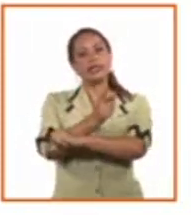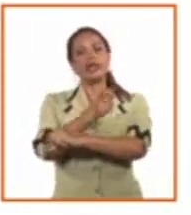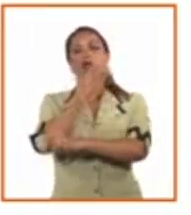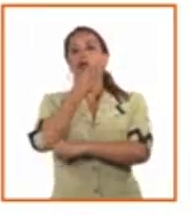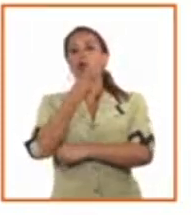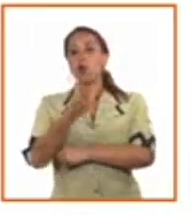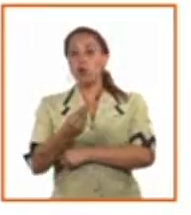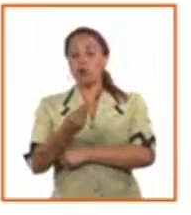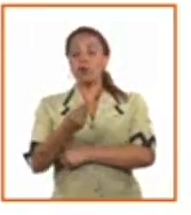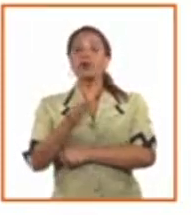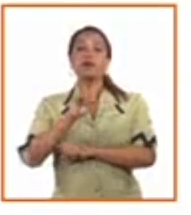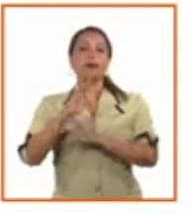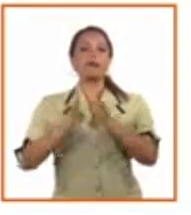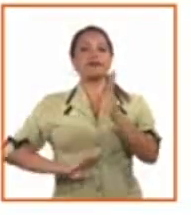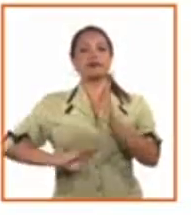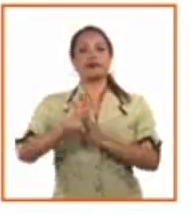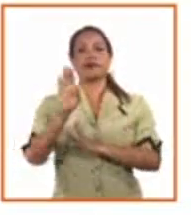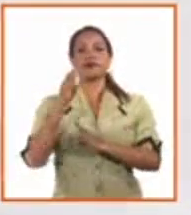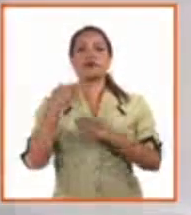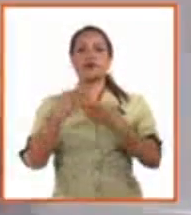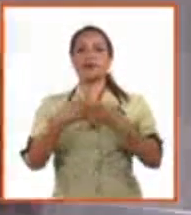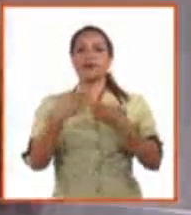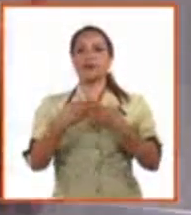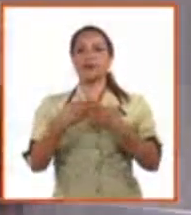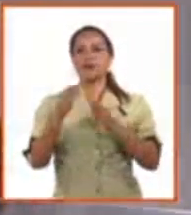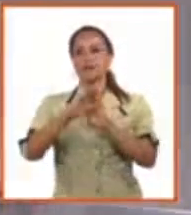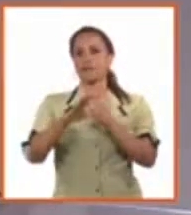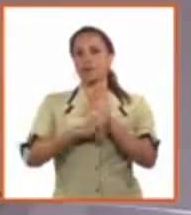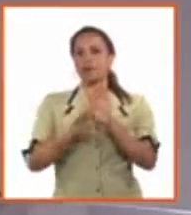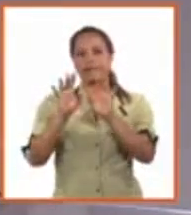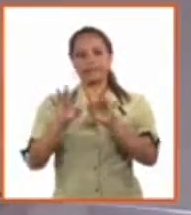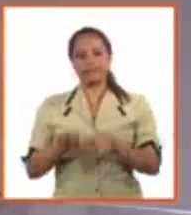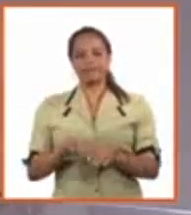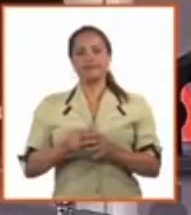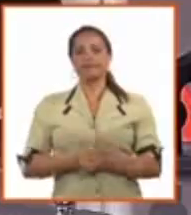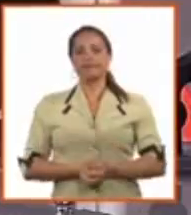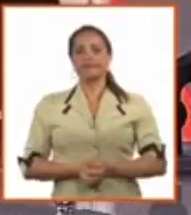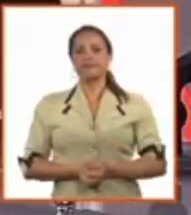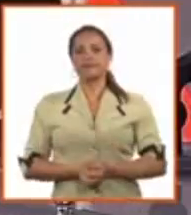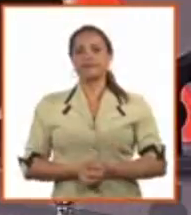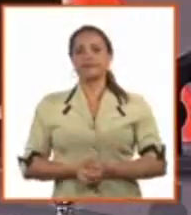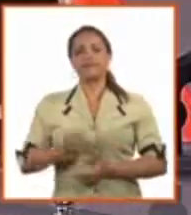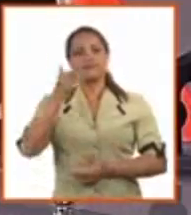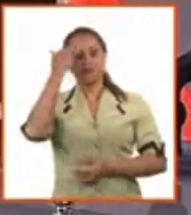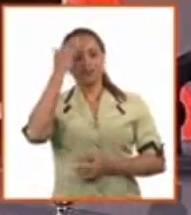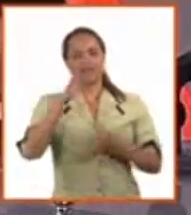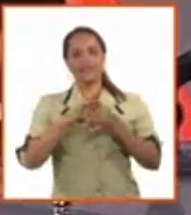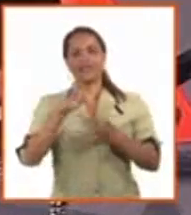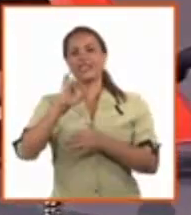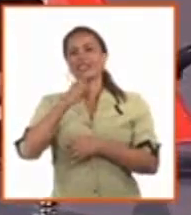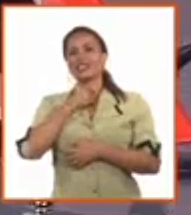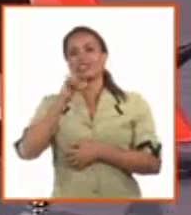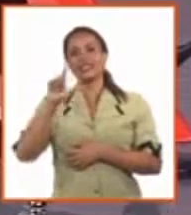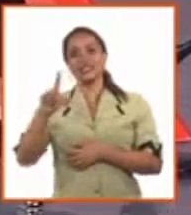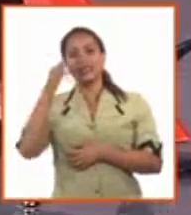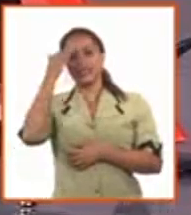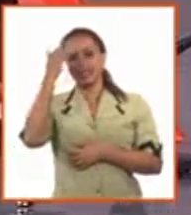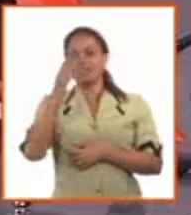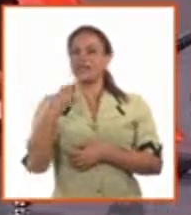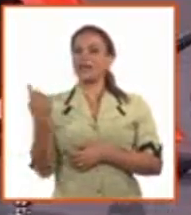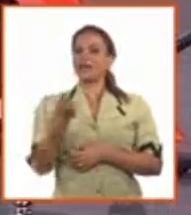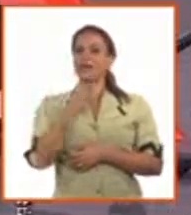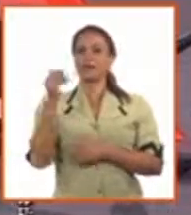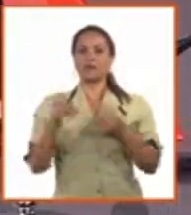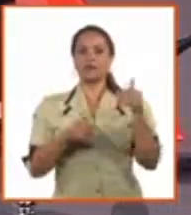contribuir desde ellos al desarrollo de esta industria de software de esta industria cubana de ser gracias a grisel gracias a adrián es